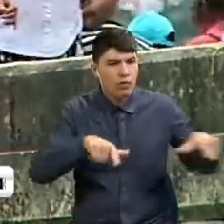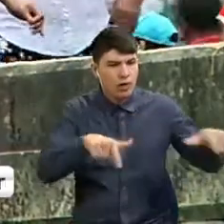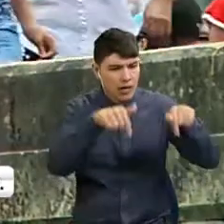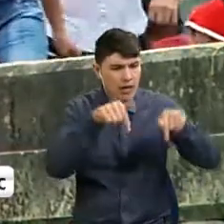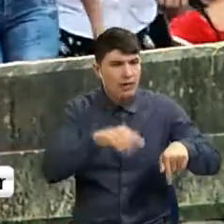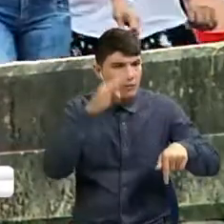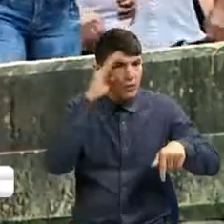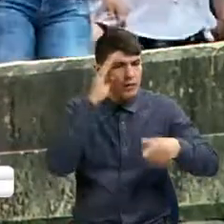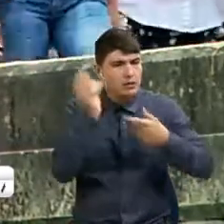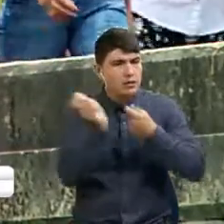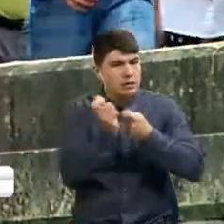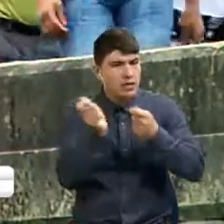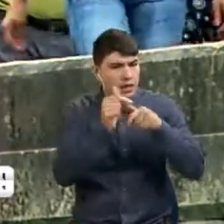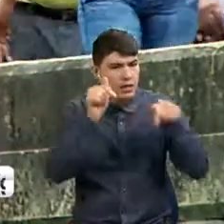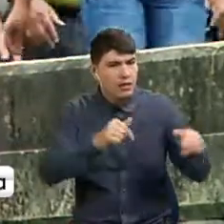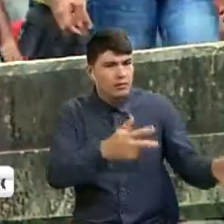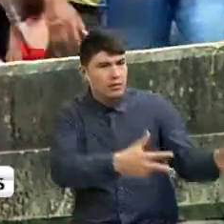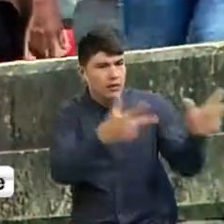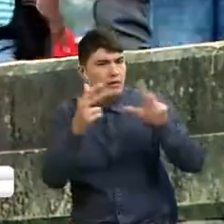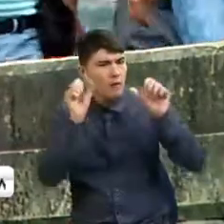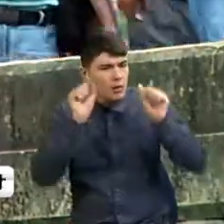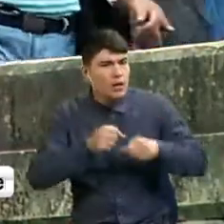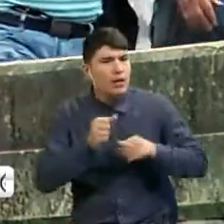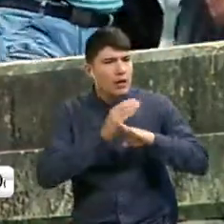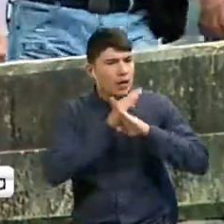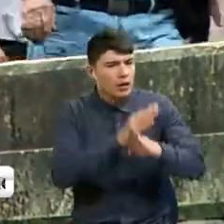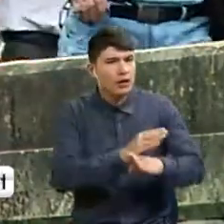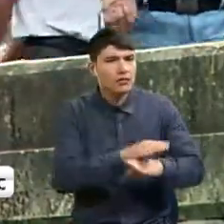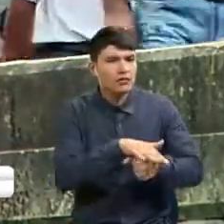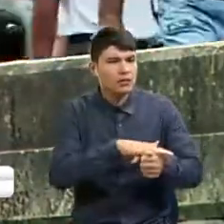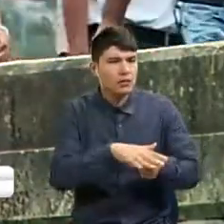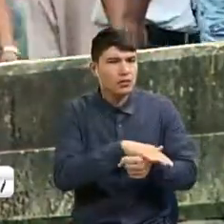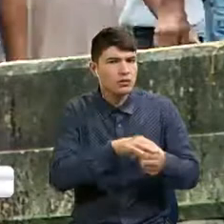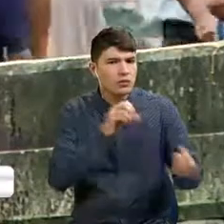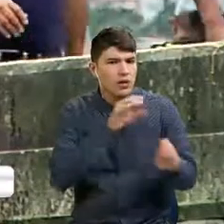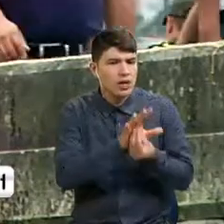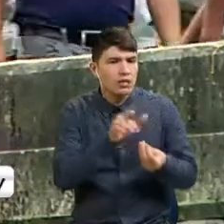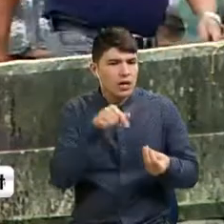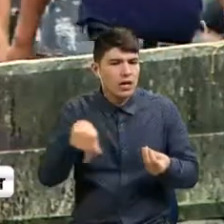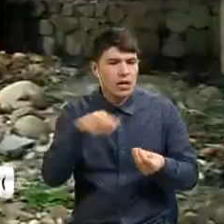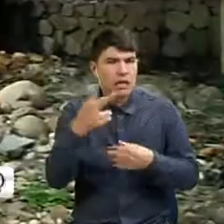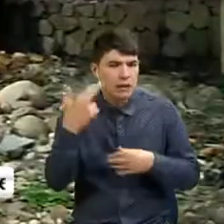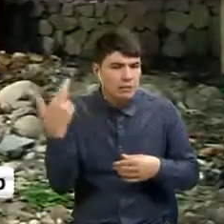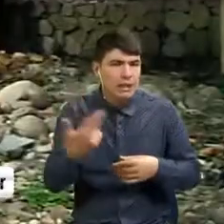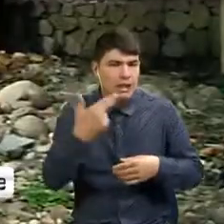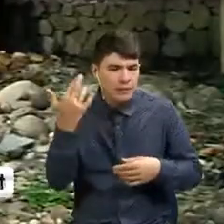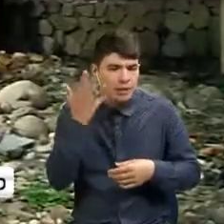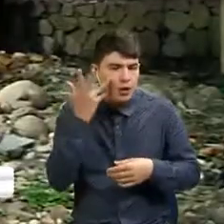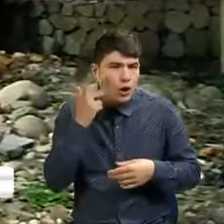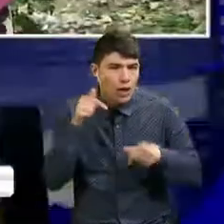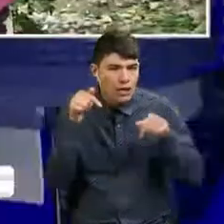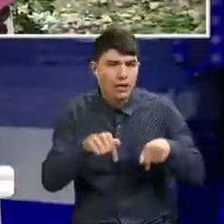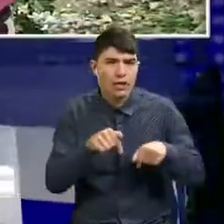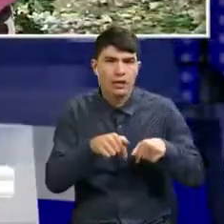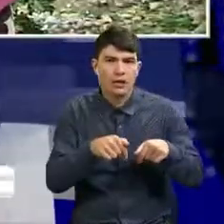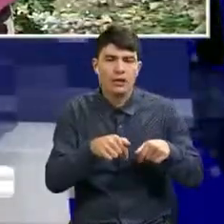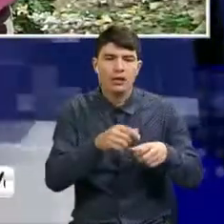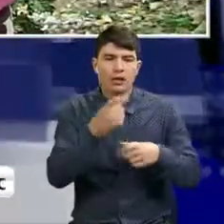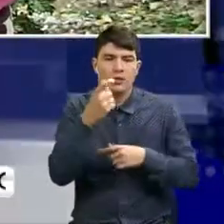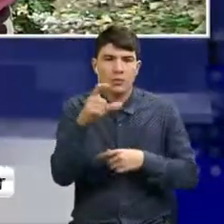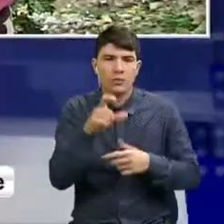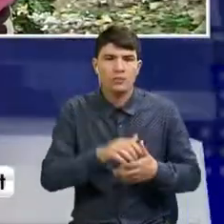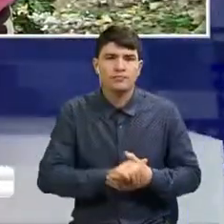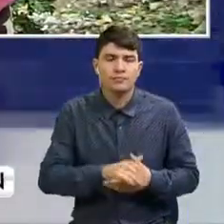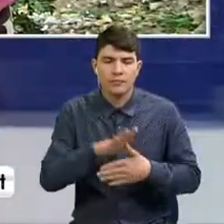cercano aquí a la línea limítrofe para tratar de mitigar los hechos de violencia que se estarían registrando en este sector de la capital nortesantandereana